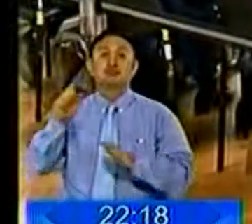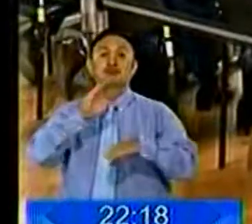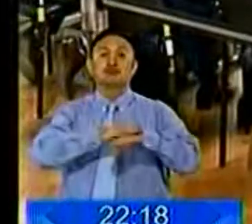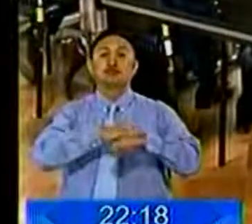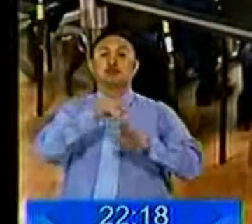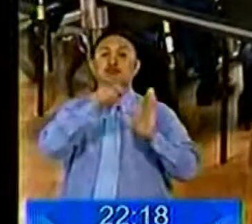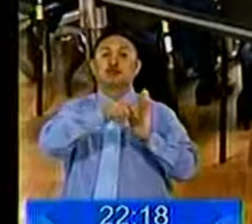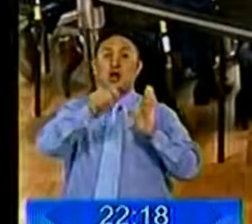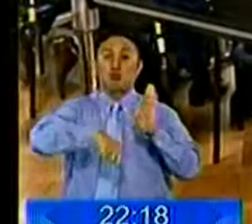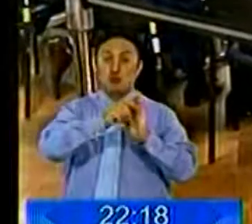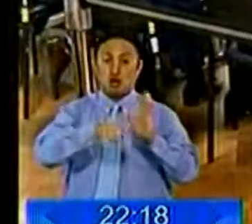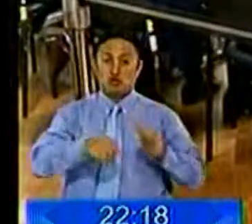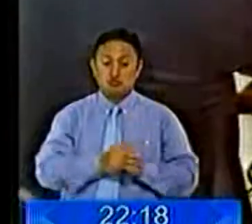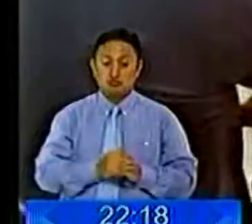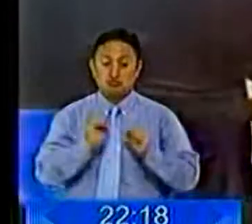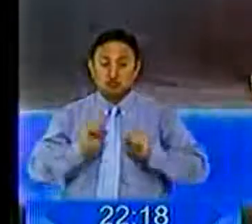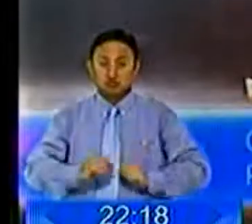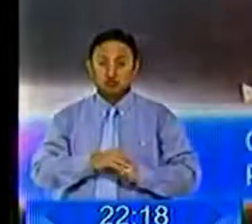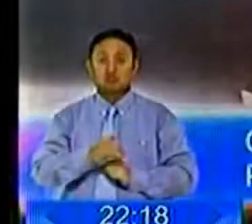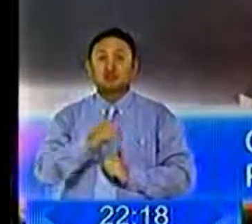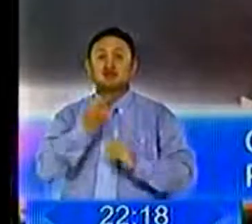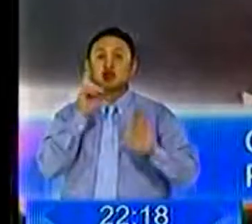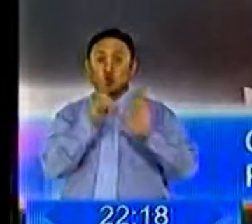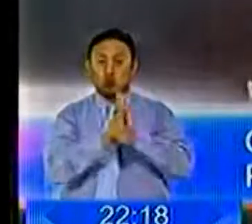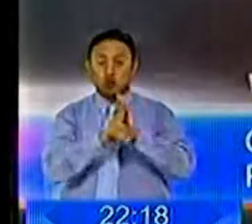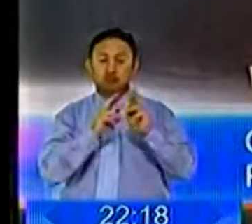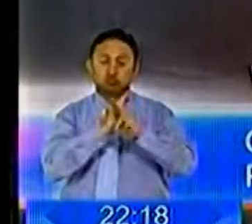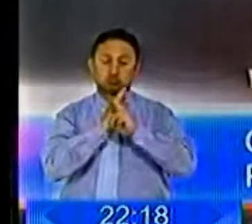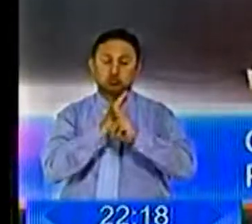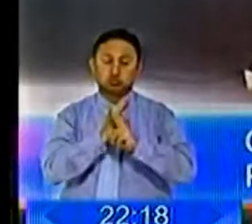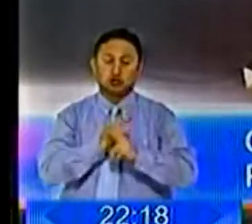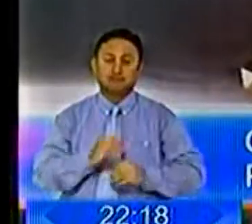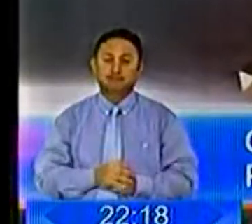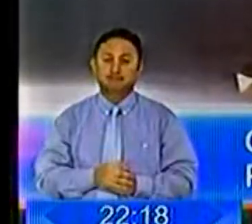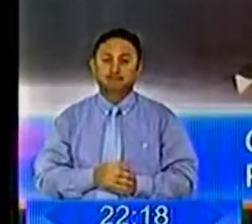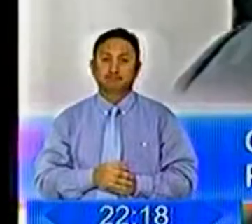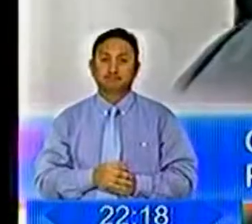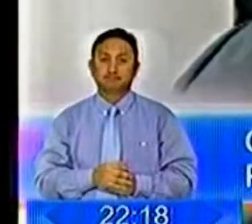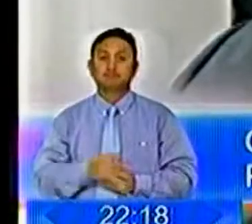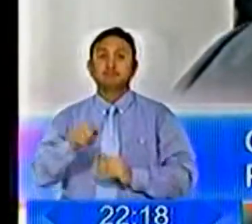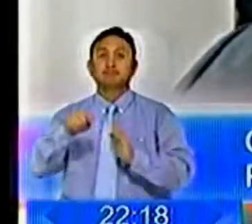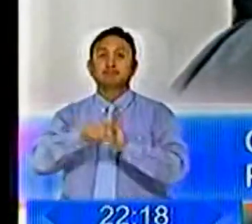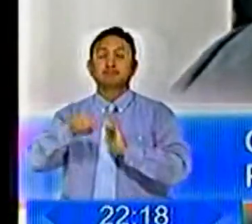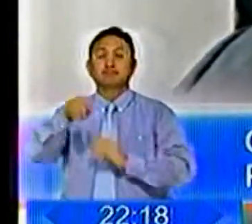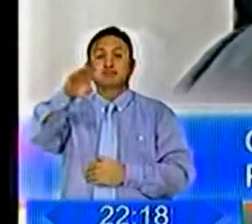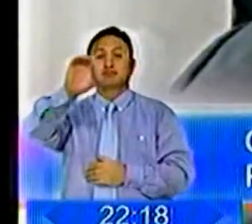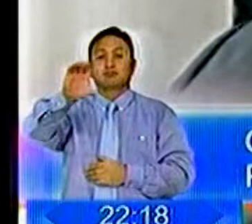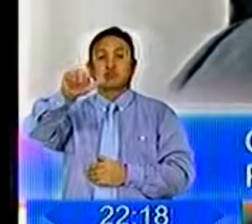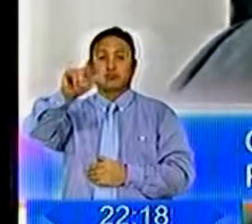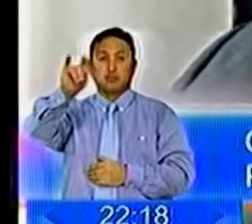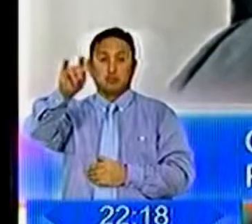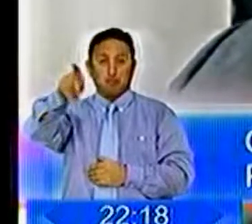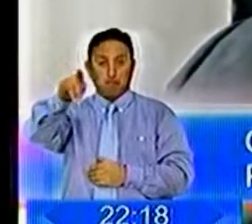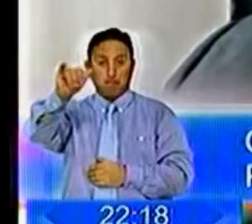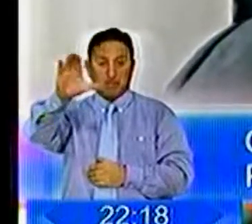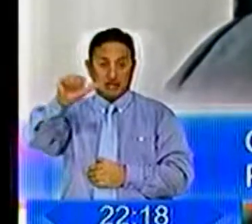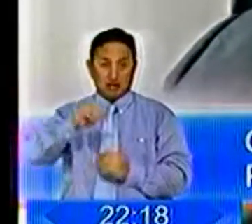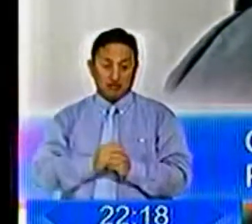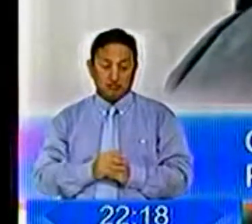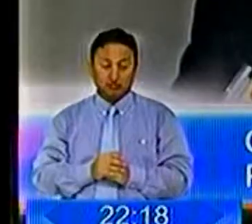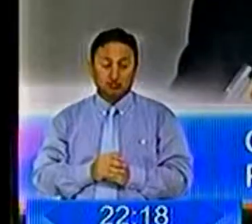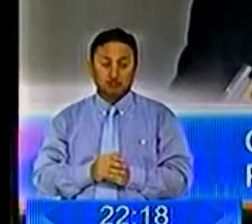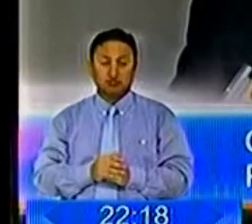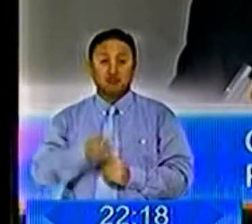los procesados empezaron a responder los argumentos planteados por la fiscalía. La defensa de Carlos Pareja y Jorge Glass fueron las